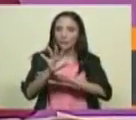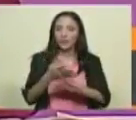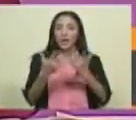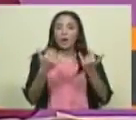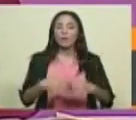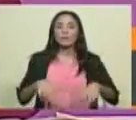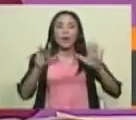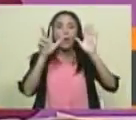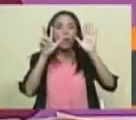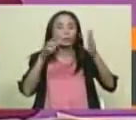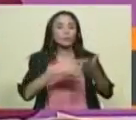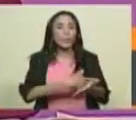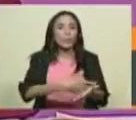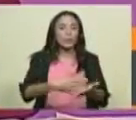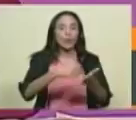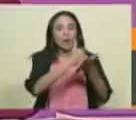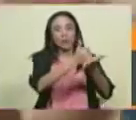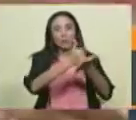bonos de protección,